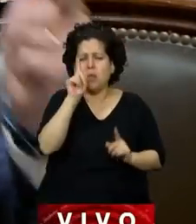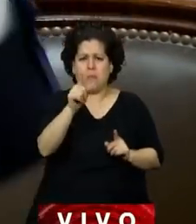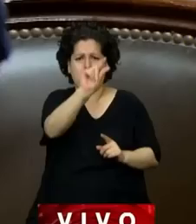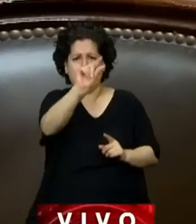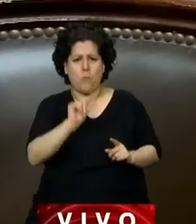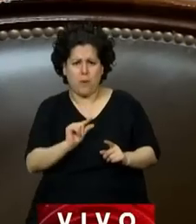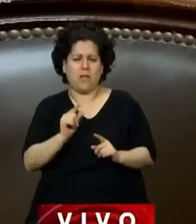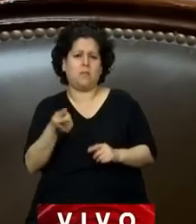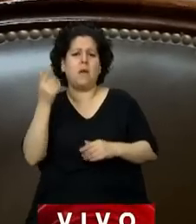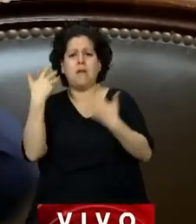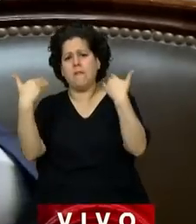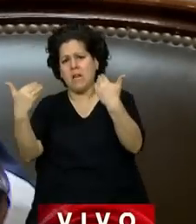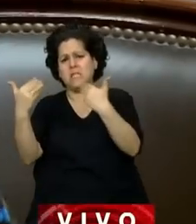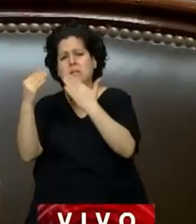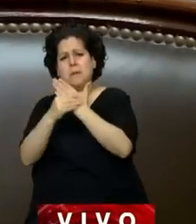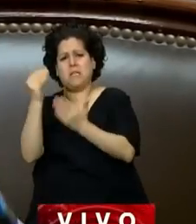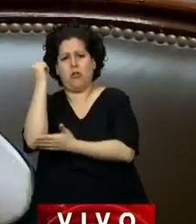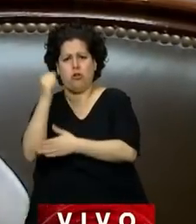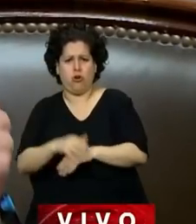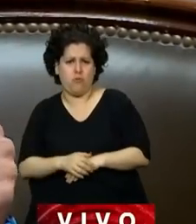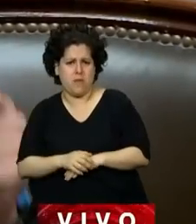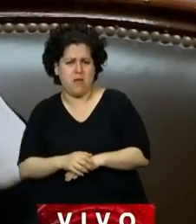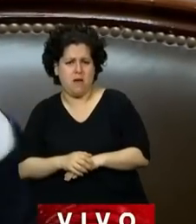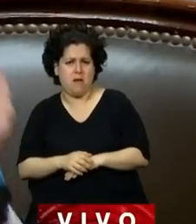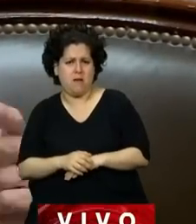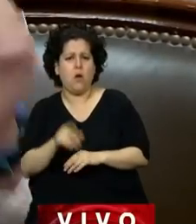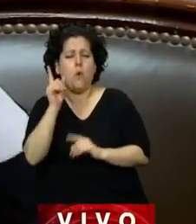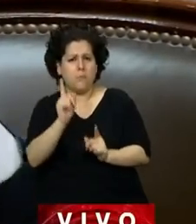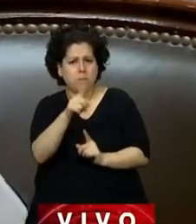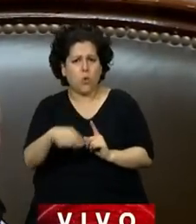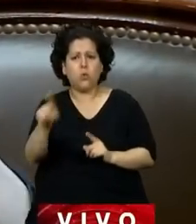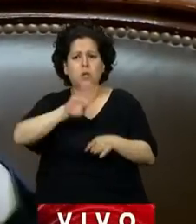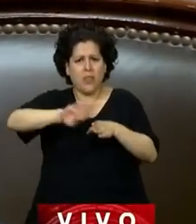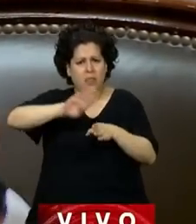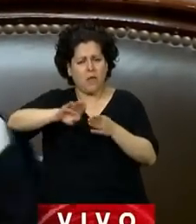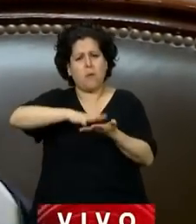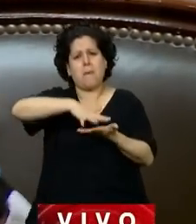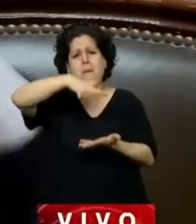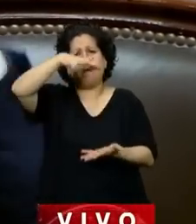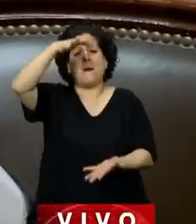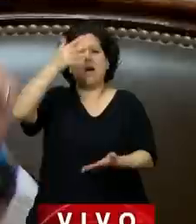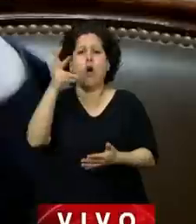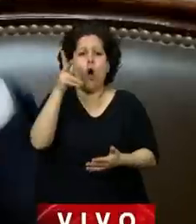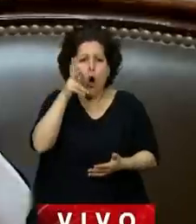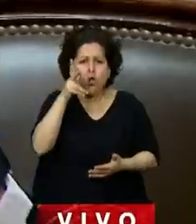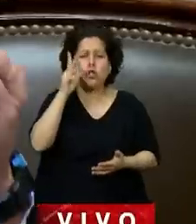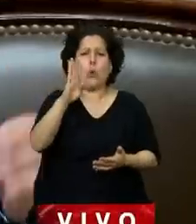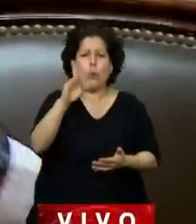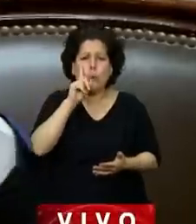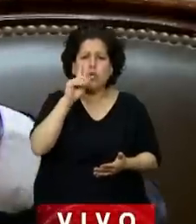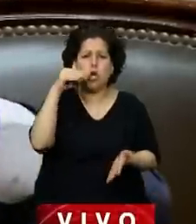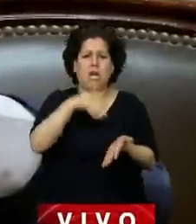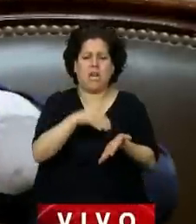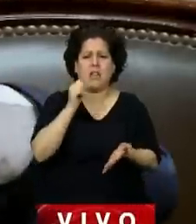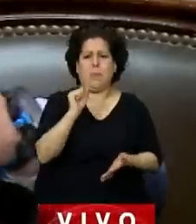lo aplauden al Ministerio de Economía. Ustedes construyeron un endeudamiento de más de 8 billones de pesos